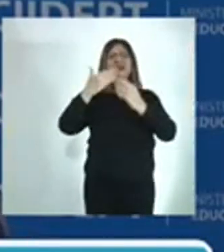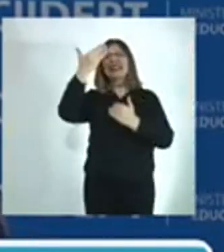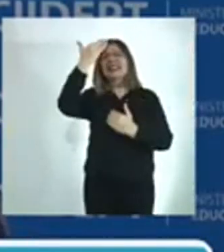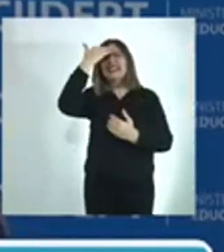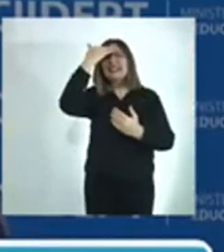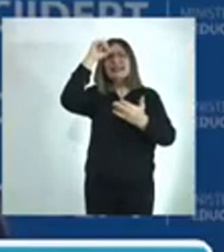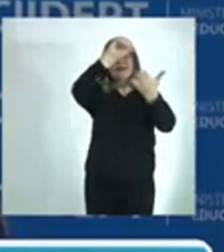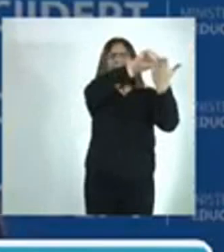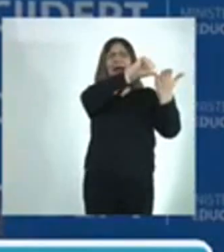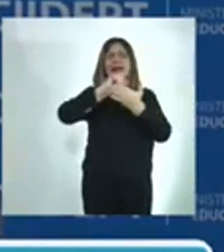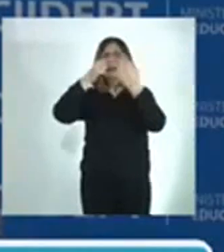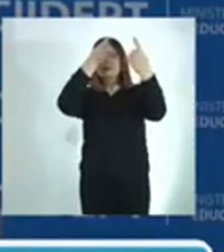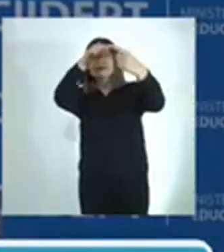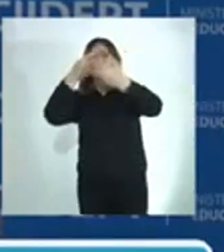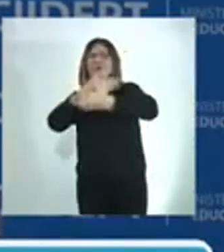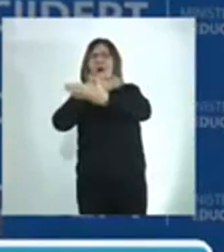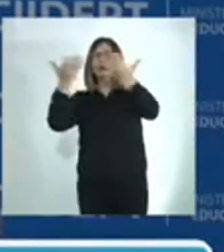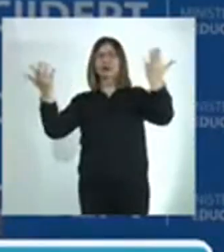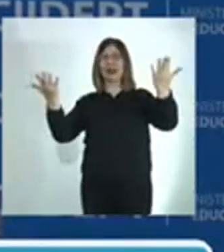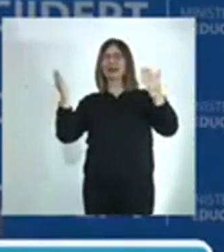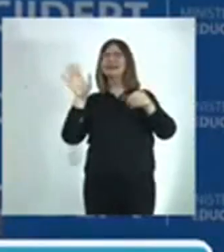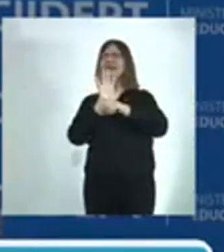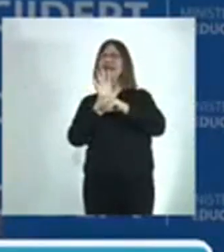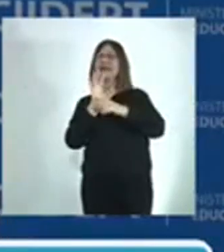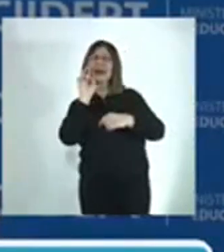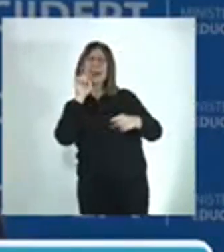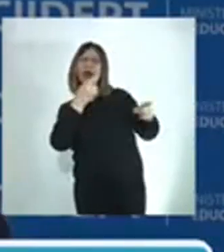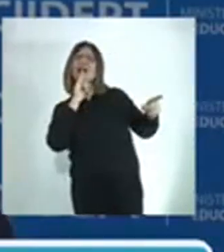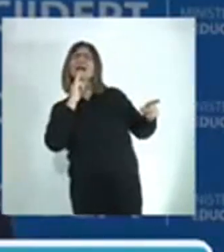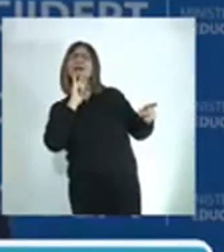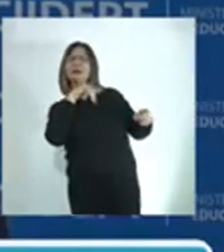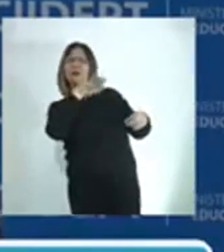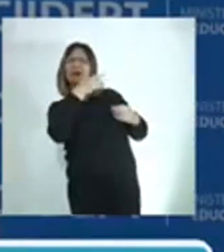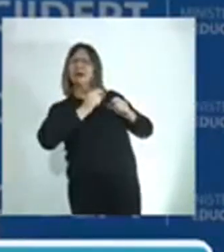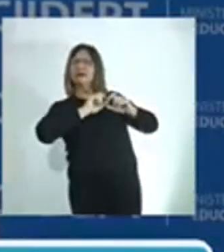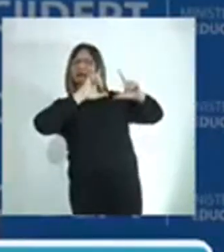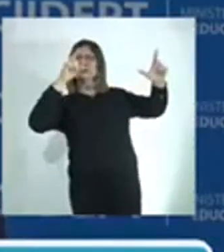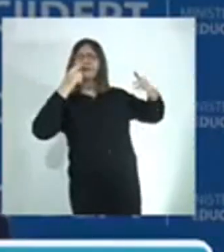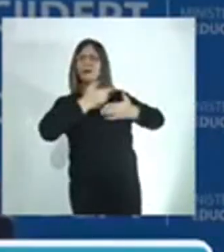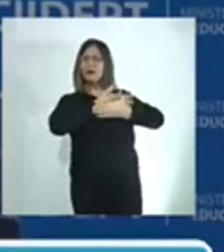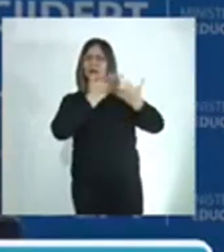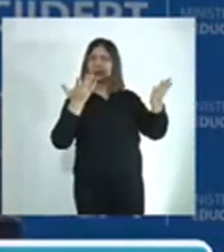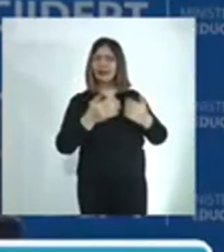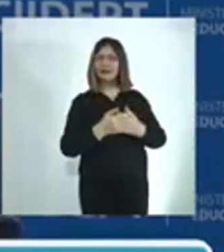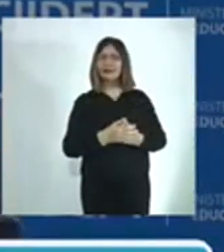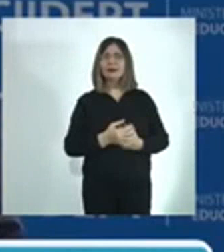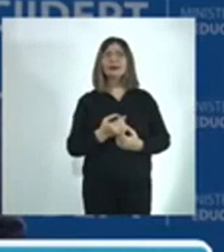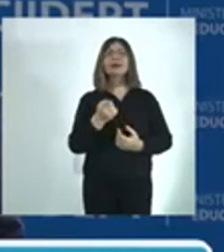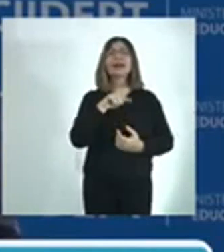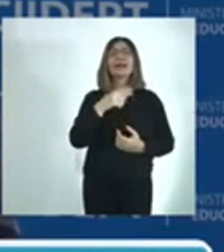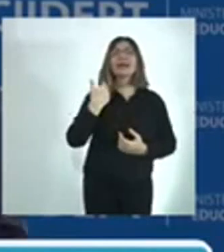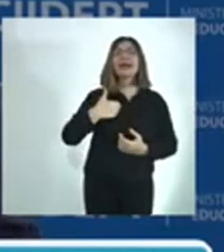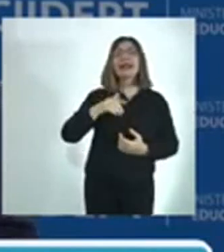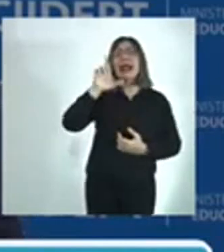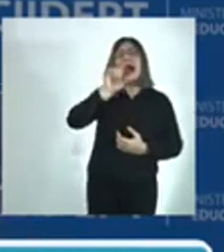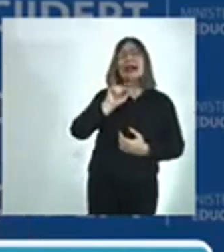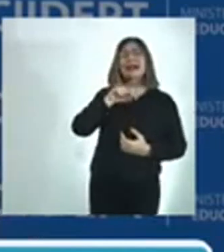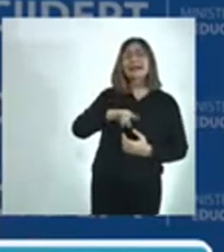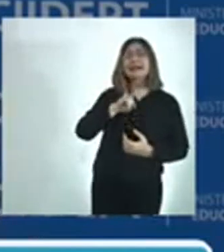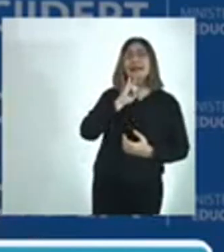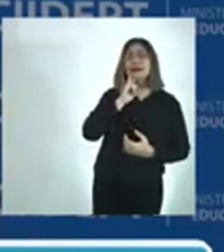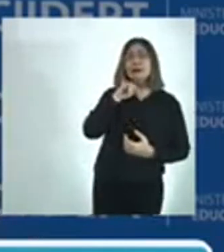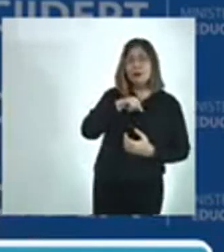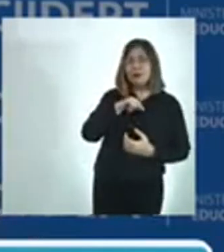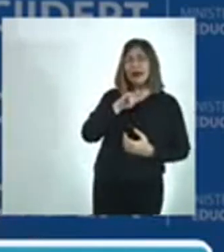Creo eso, digamos, posiciona a la provincia en términos educativos, aparte de más de 10 provincias de la Argentina cuyos docentes se